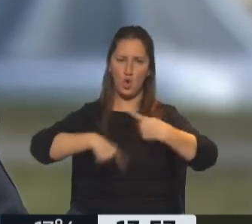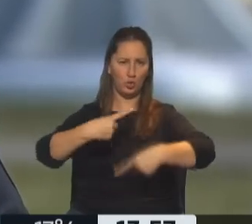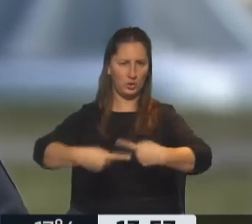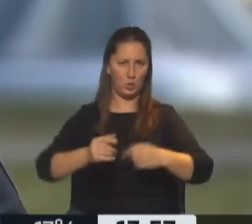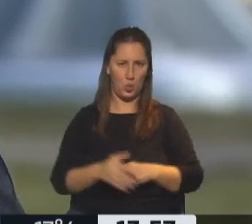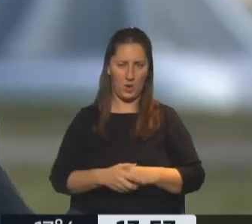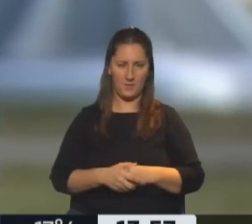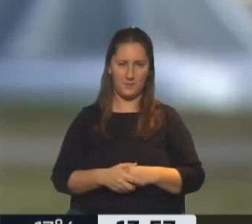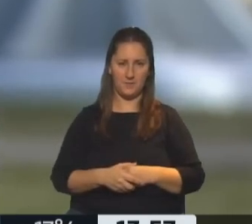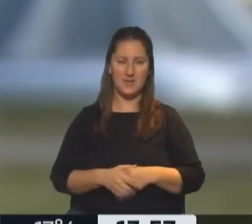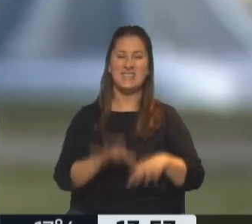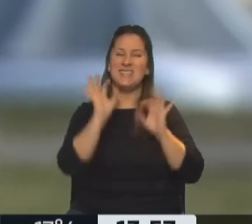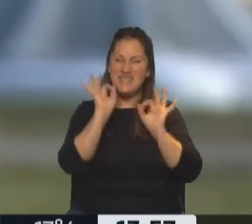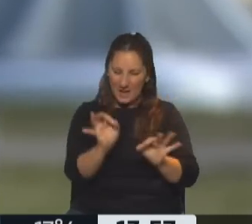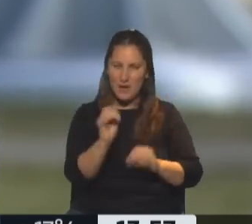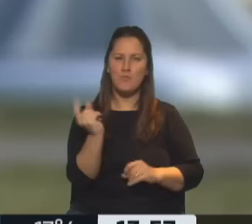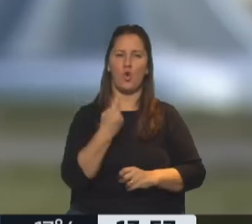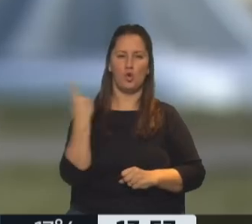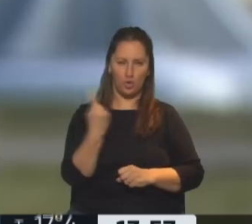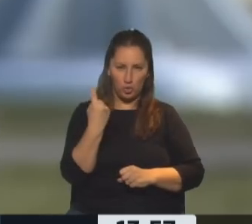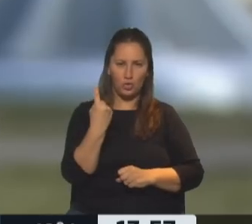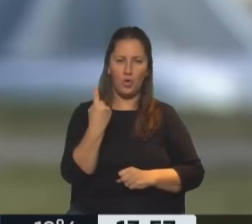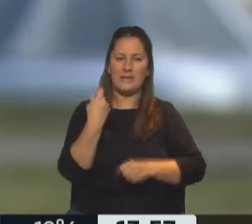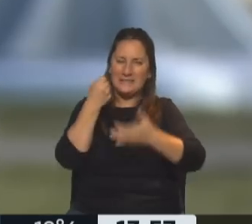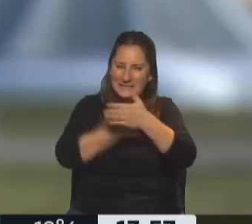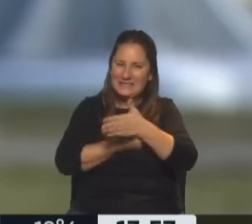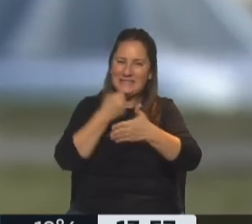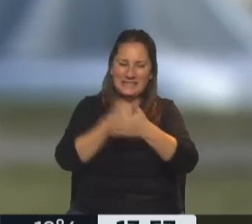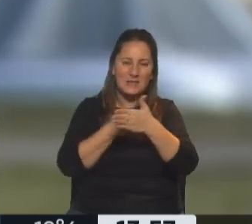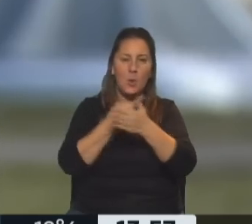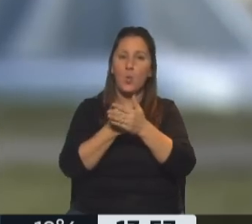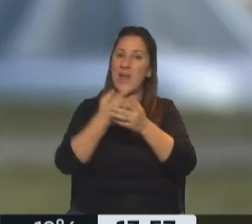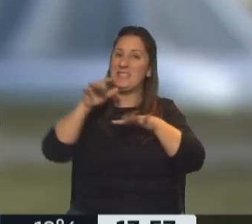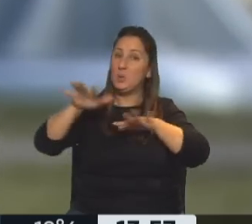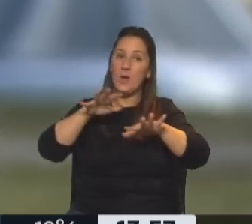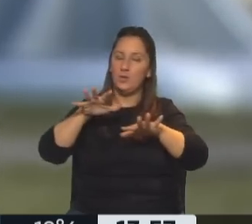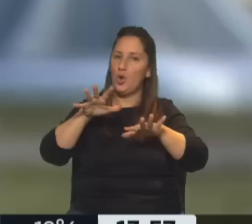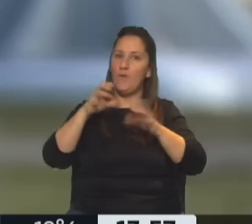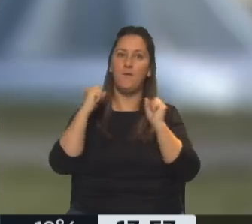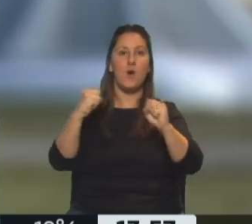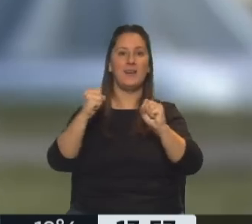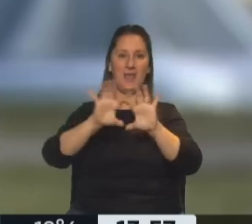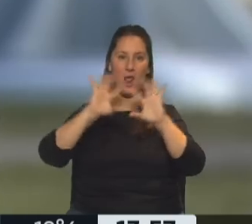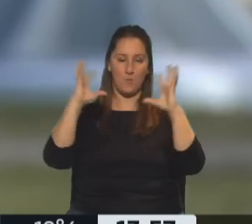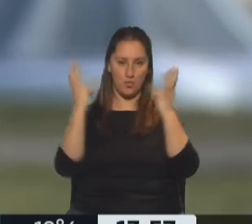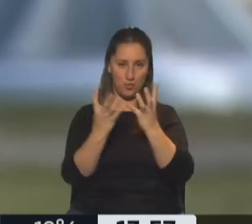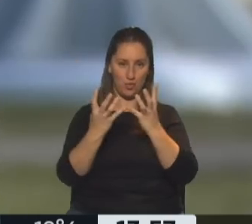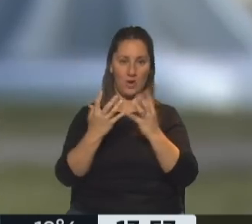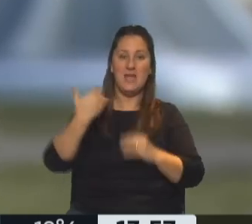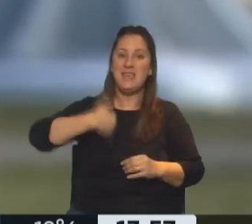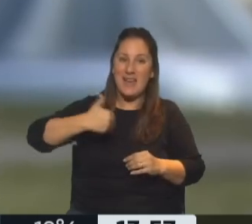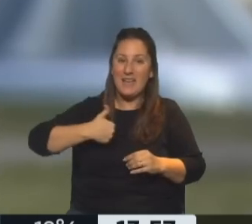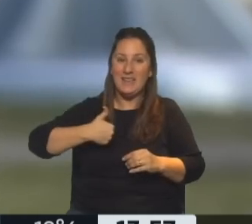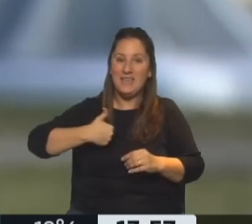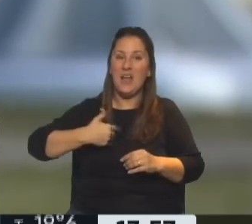Argentina siga creciendo. Sabemos que estamos peleando contra un fenómeno mundial y que en la Argentina se potencia,